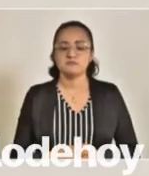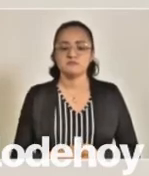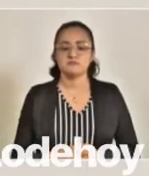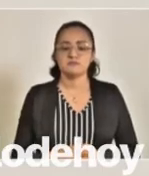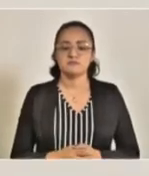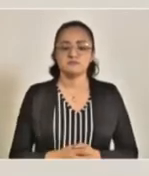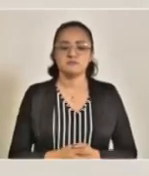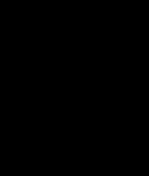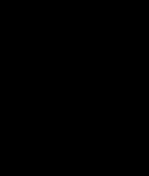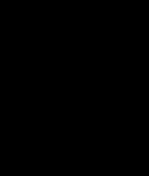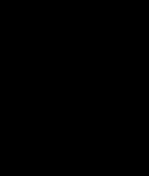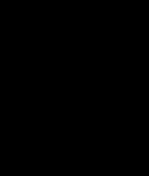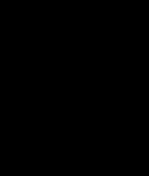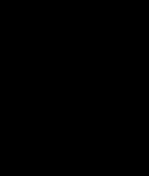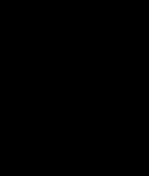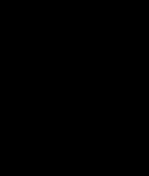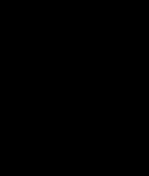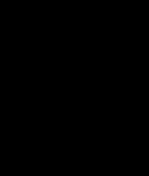Gracias.